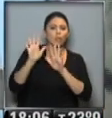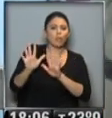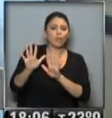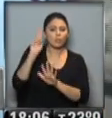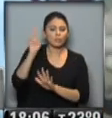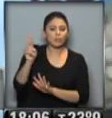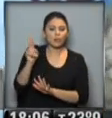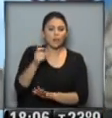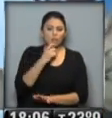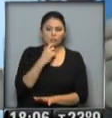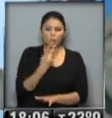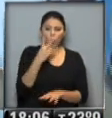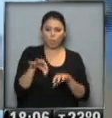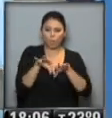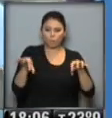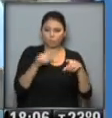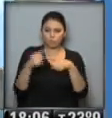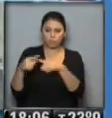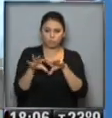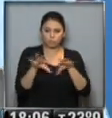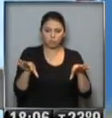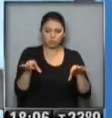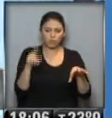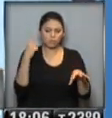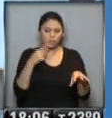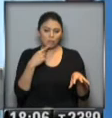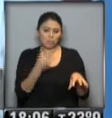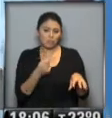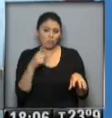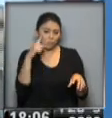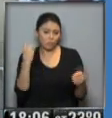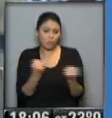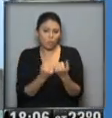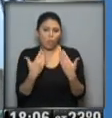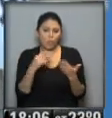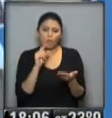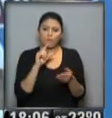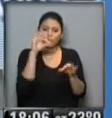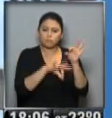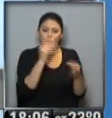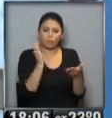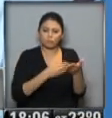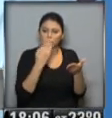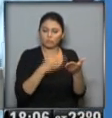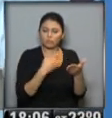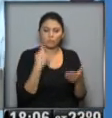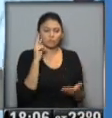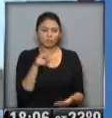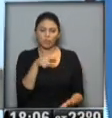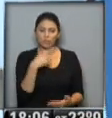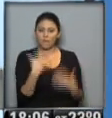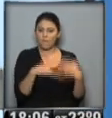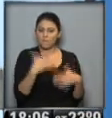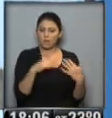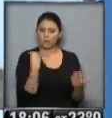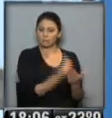las partes han dicho que están de acuerdo en contar voto a voto? Entonces, cuando yo veo que están tratando de apurar esto,